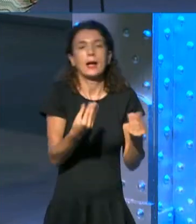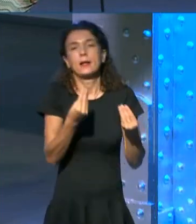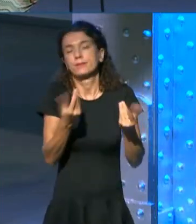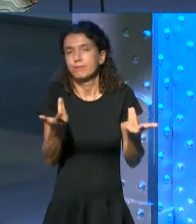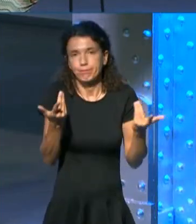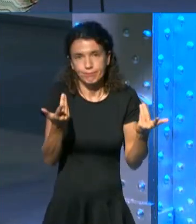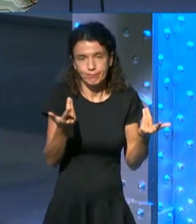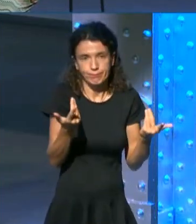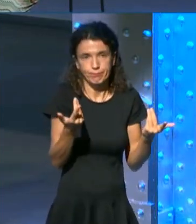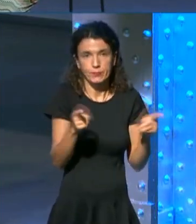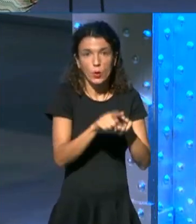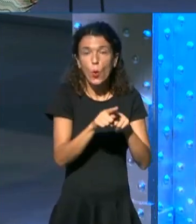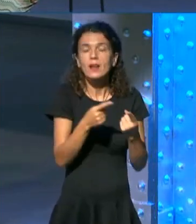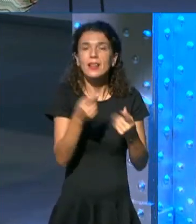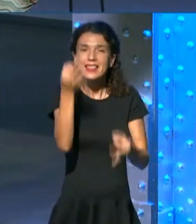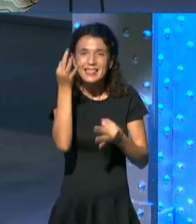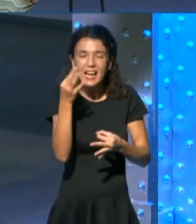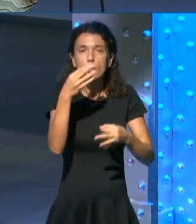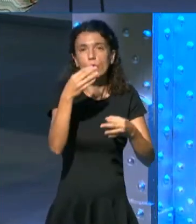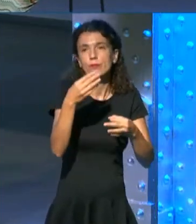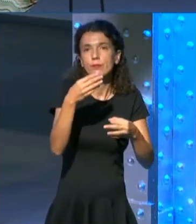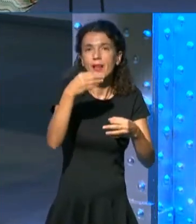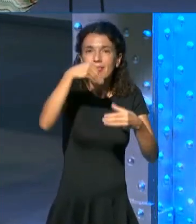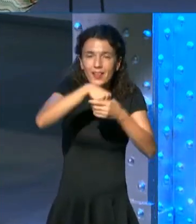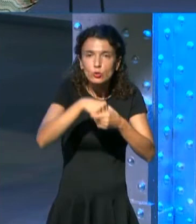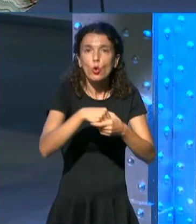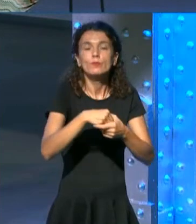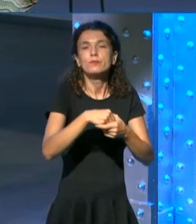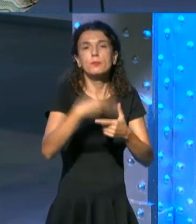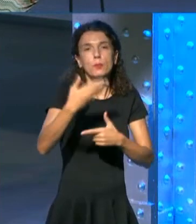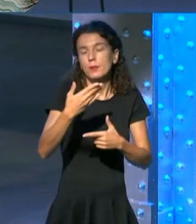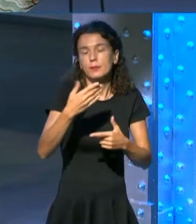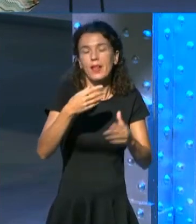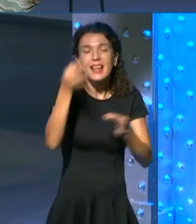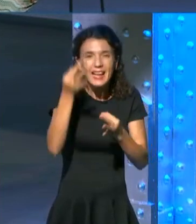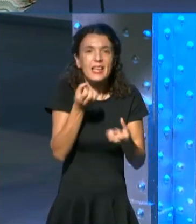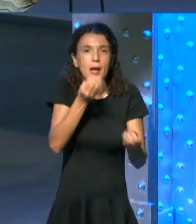usuario, hay un pequeño detalle de bajo nivel que solo se arregla con esa comunicación tan cercana.